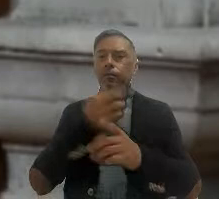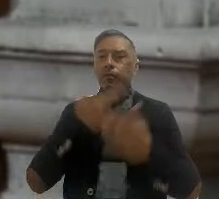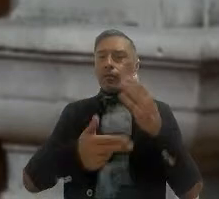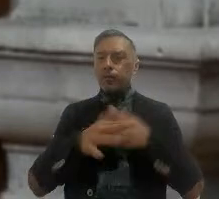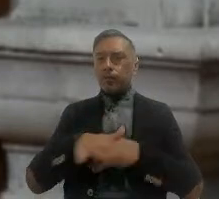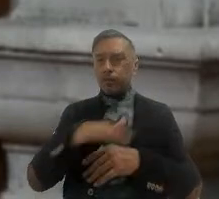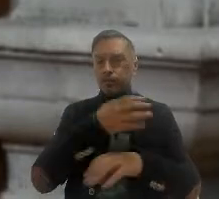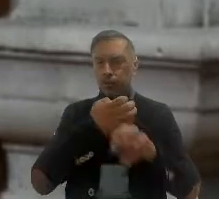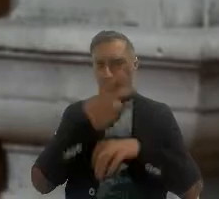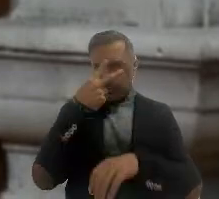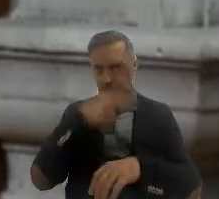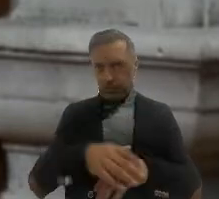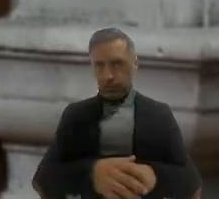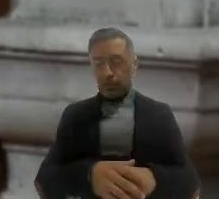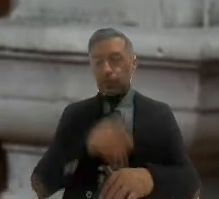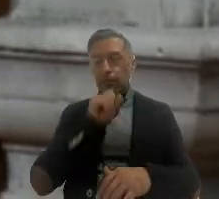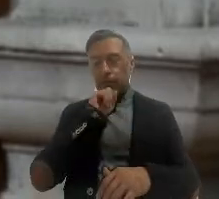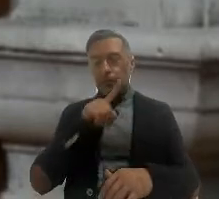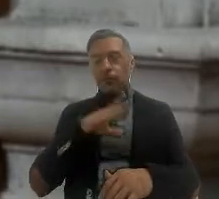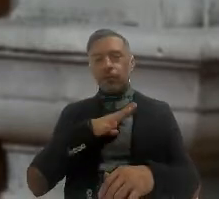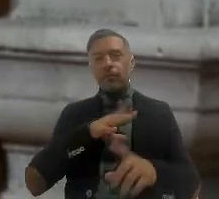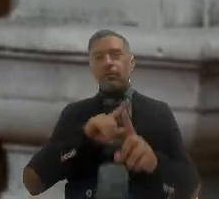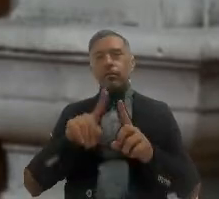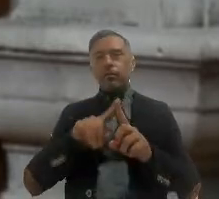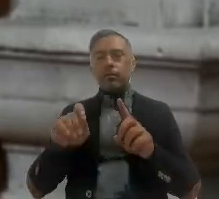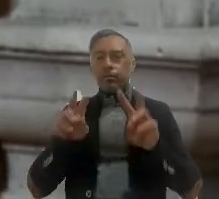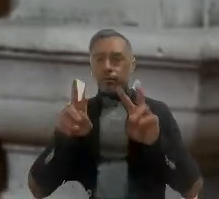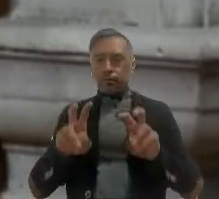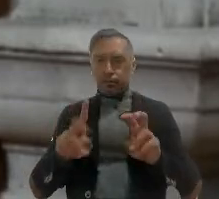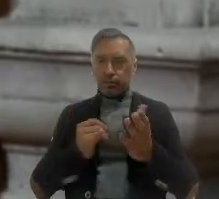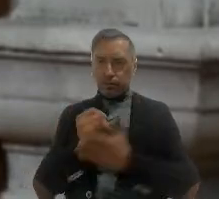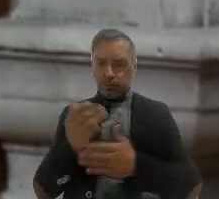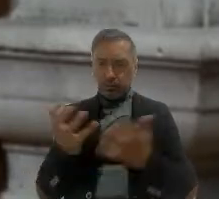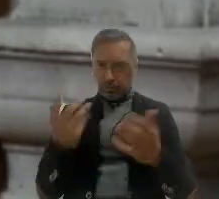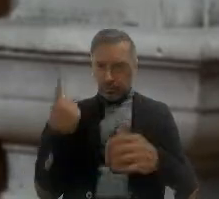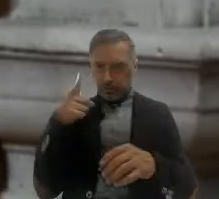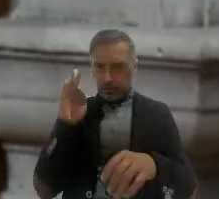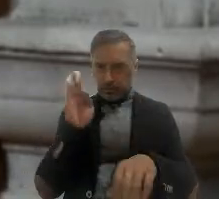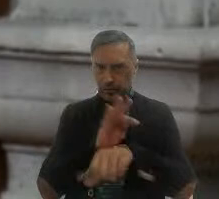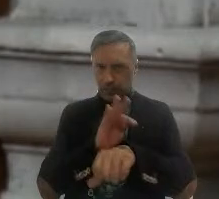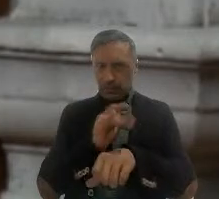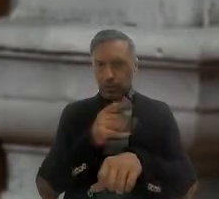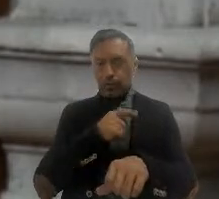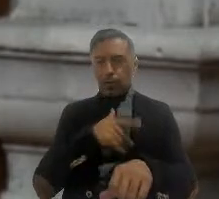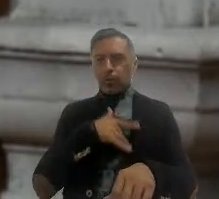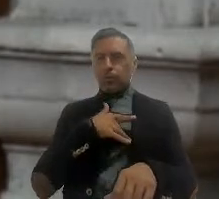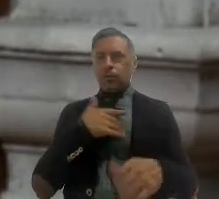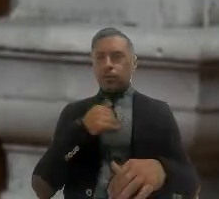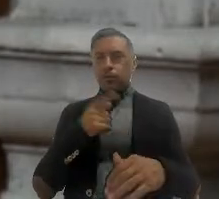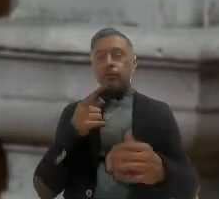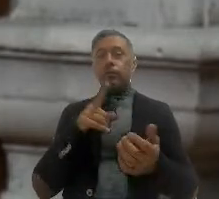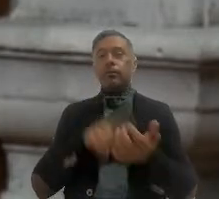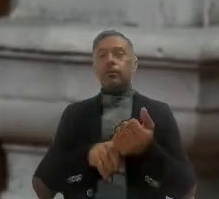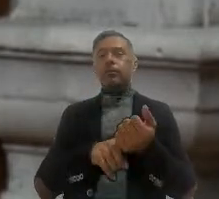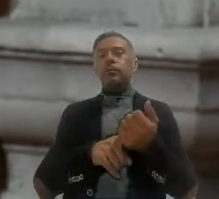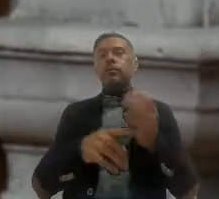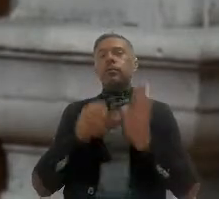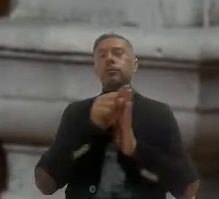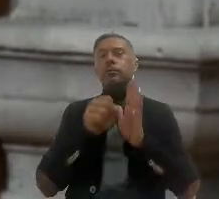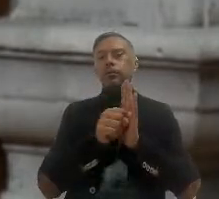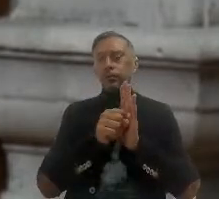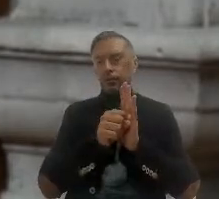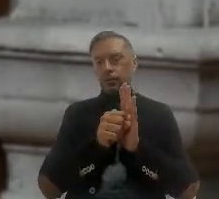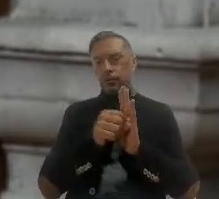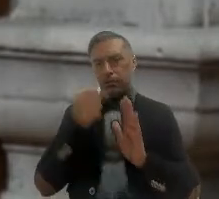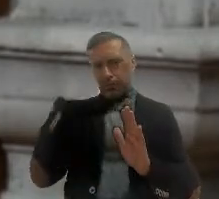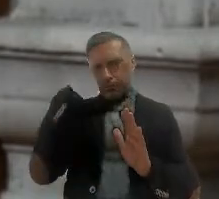así como las distintas actividades de sensibilización y de fortalecimiento de los sistemas de atención a víctimas y